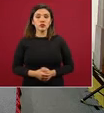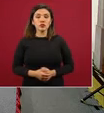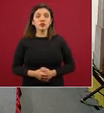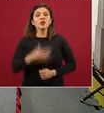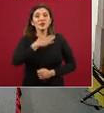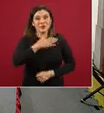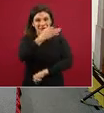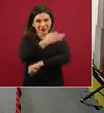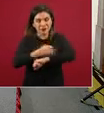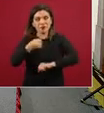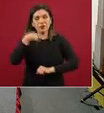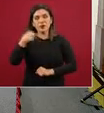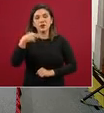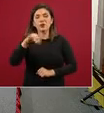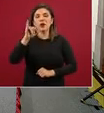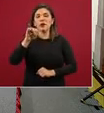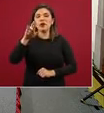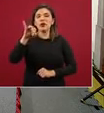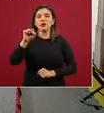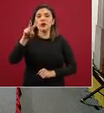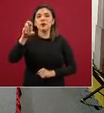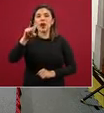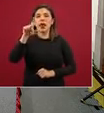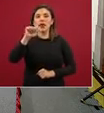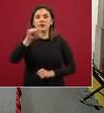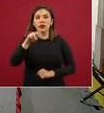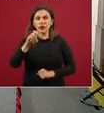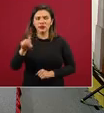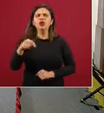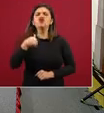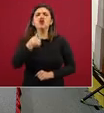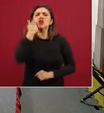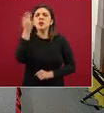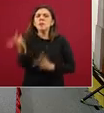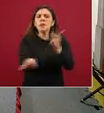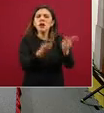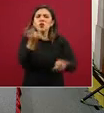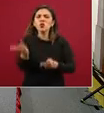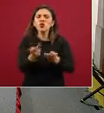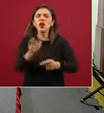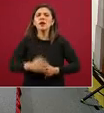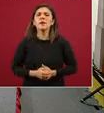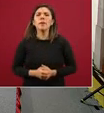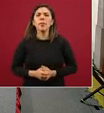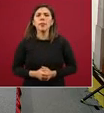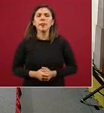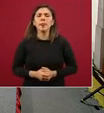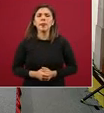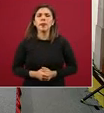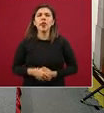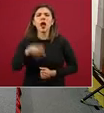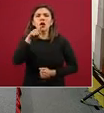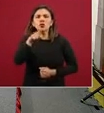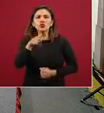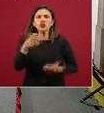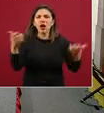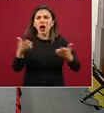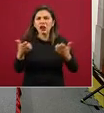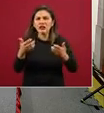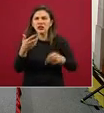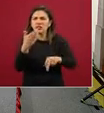Buenas tardes, Iris Velázquez del periódico Reforma. Preguntarles sobre esta metodología,